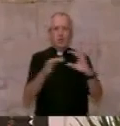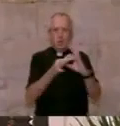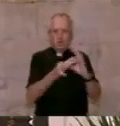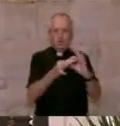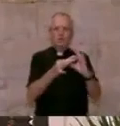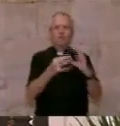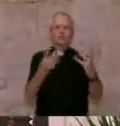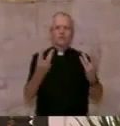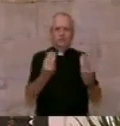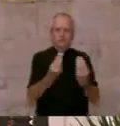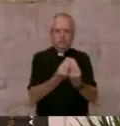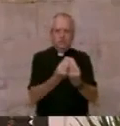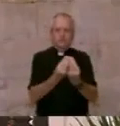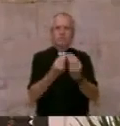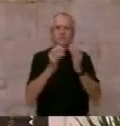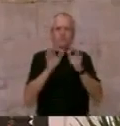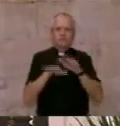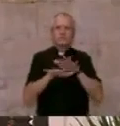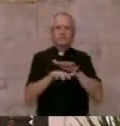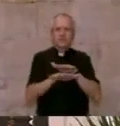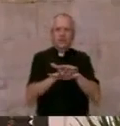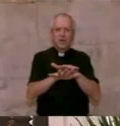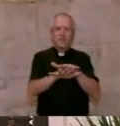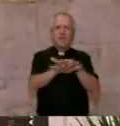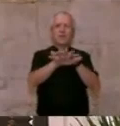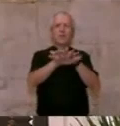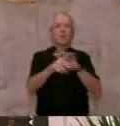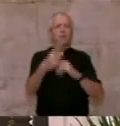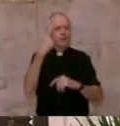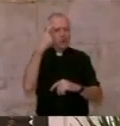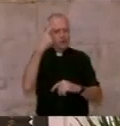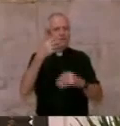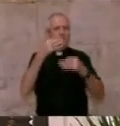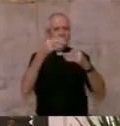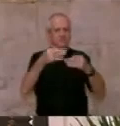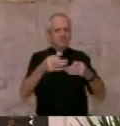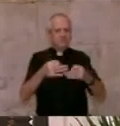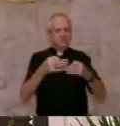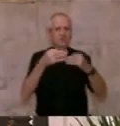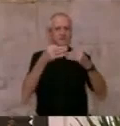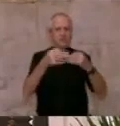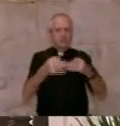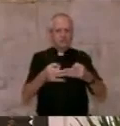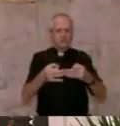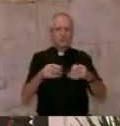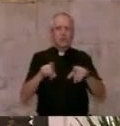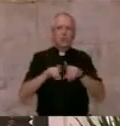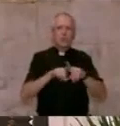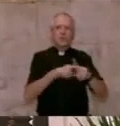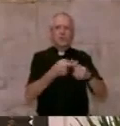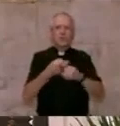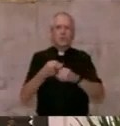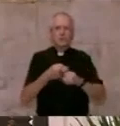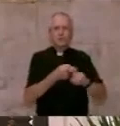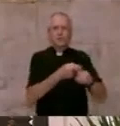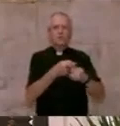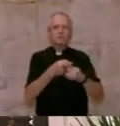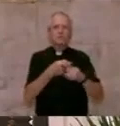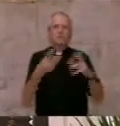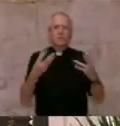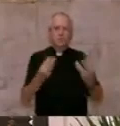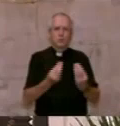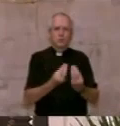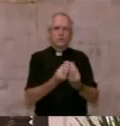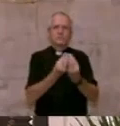líderes autorreferenciales. Nunca como Mesías cuyanero solitario, sino fraternalmente en comunión, caminando